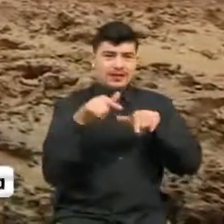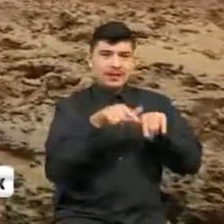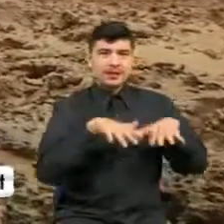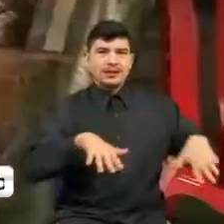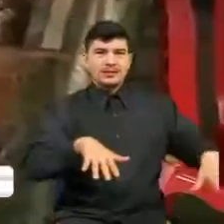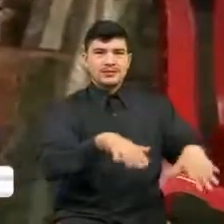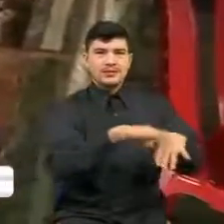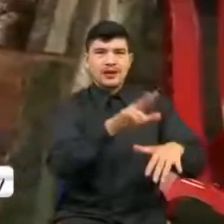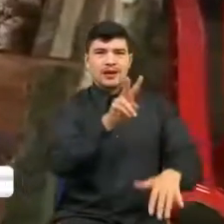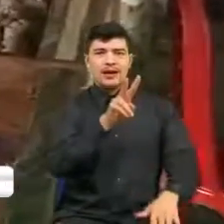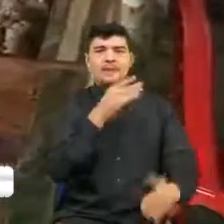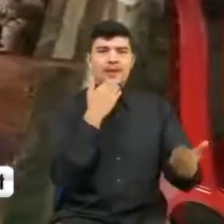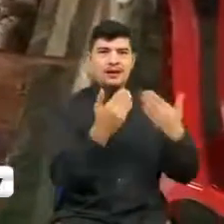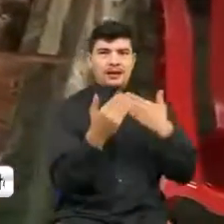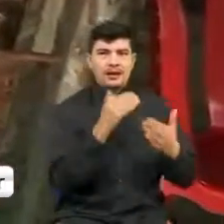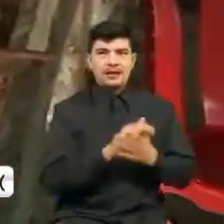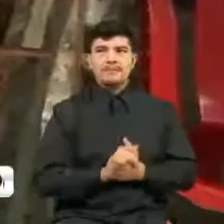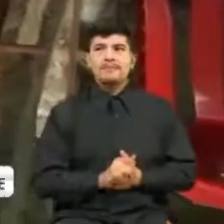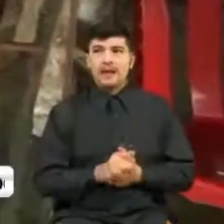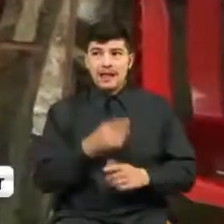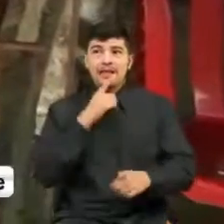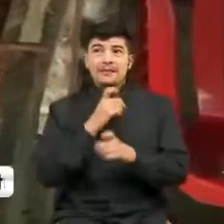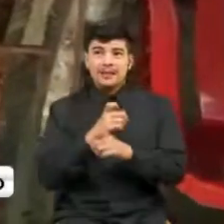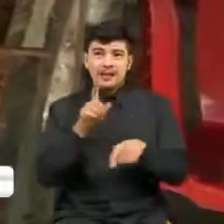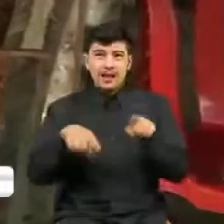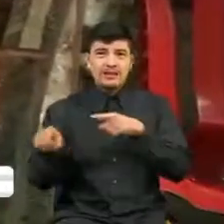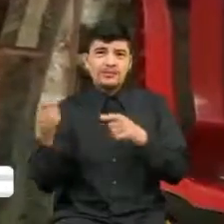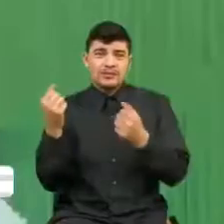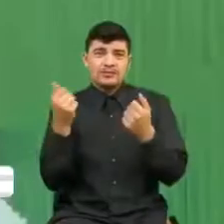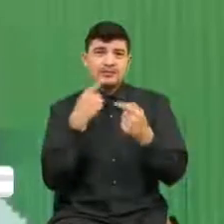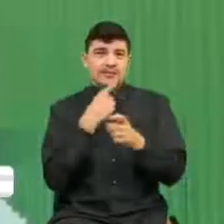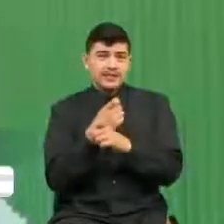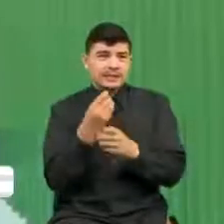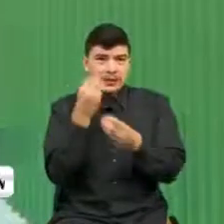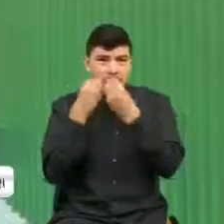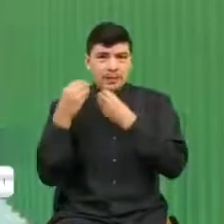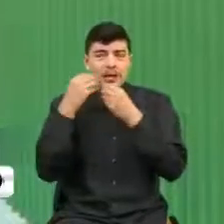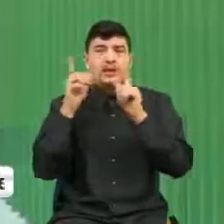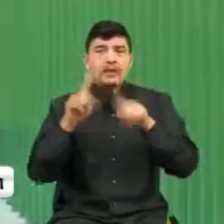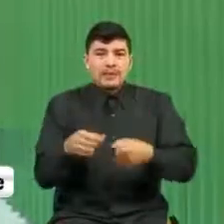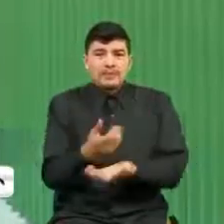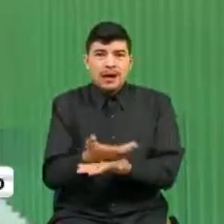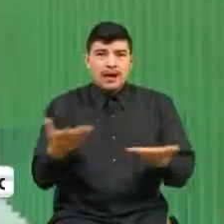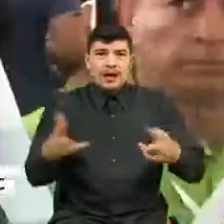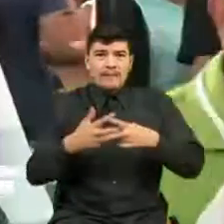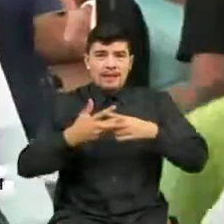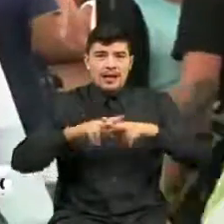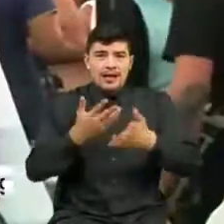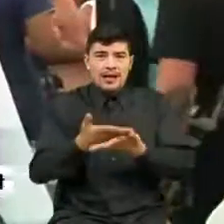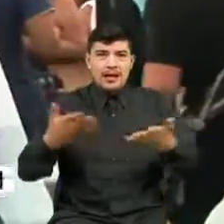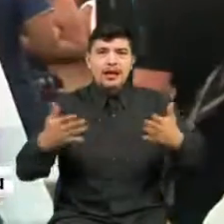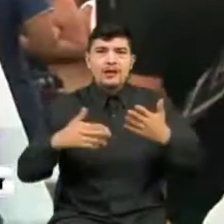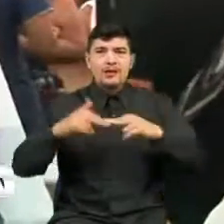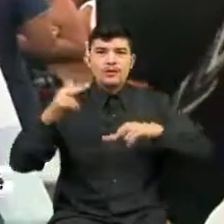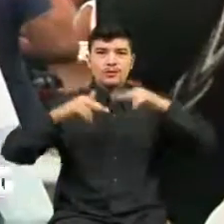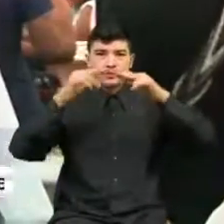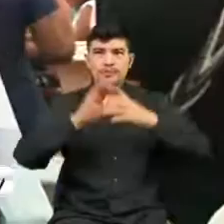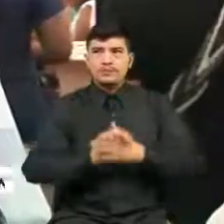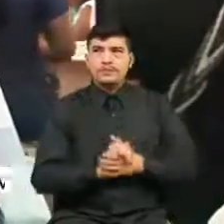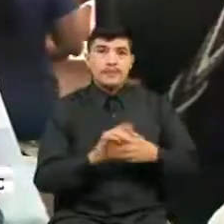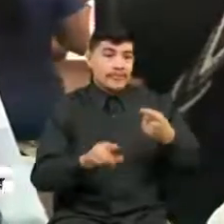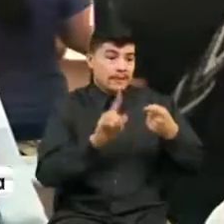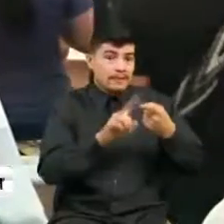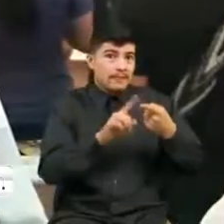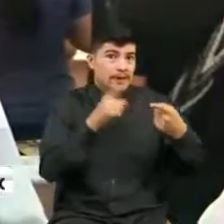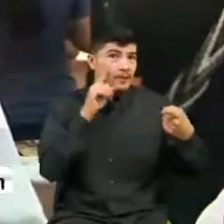Esto debido a las dificultades de abastecimiento tanto de alimentos como de materiales de construcción. La primera cosa es el arreglo de la